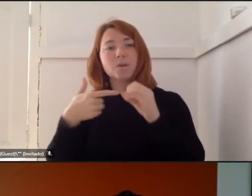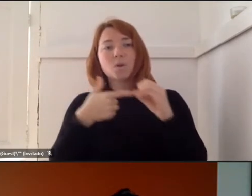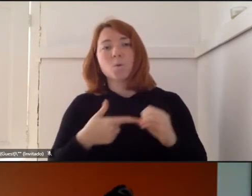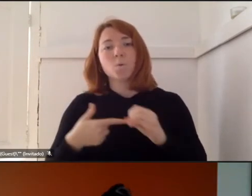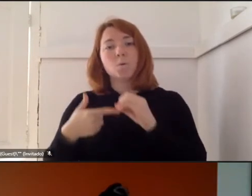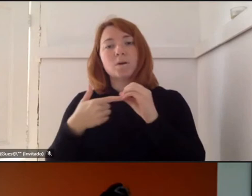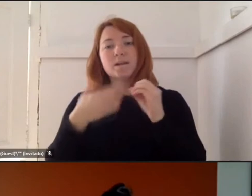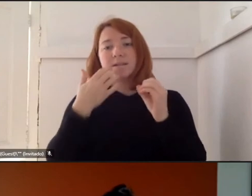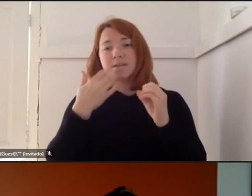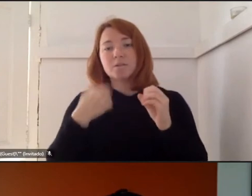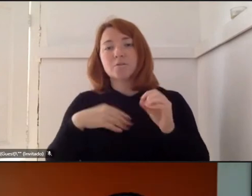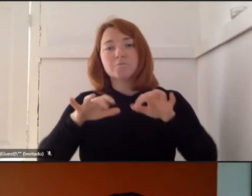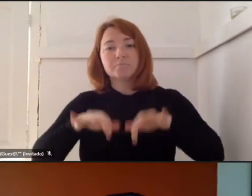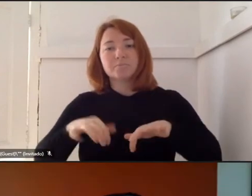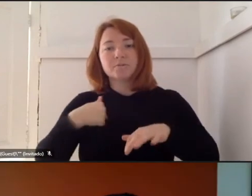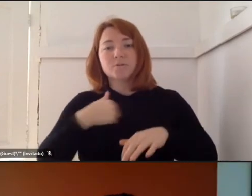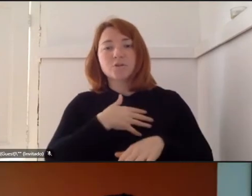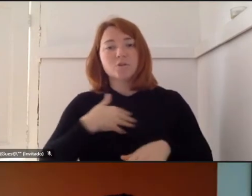científica,